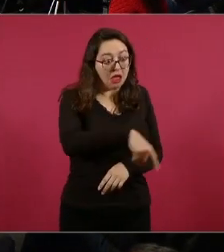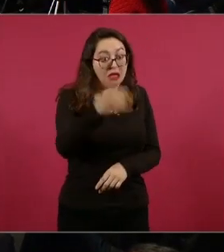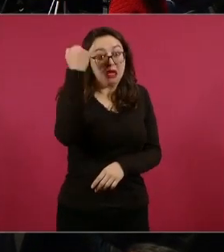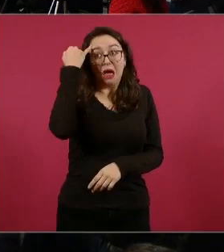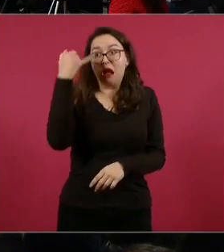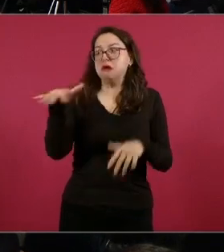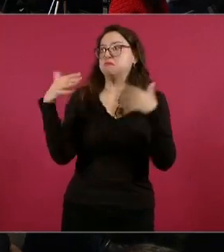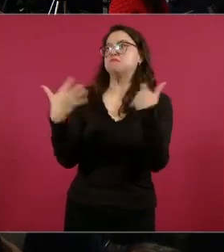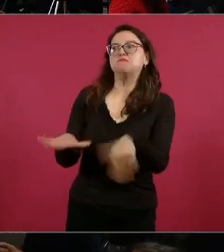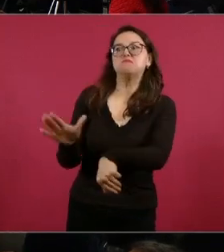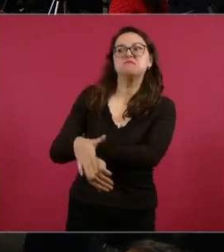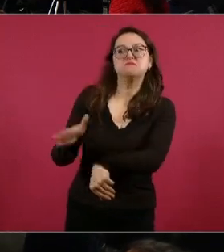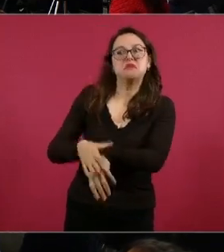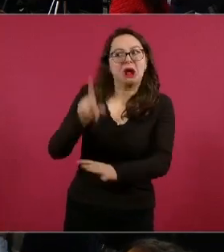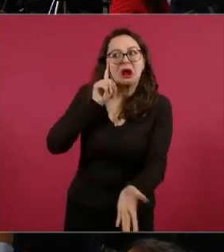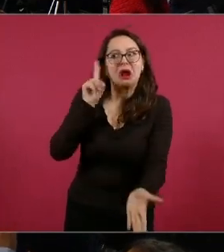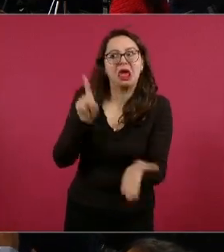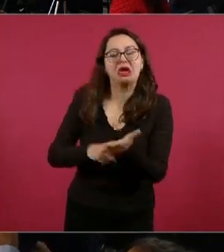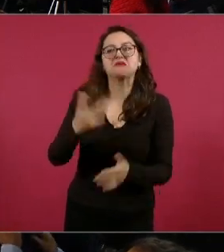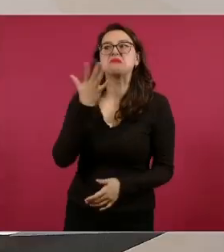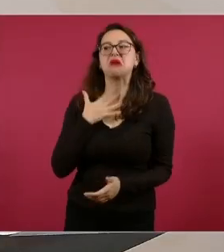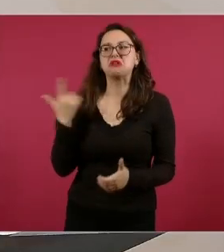la gasolina en 28 pesos.